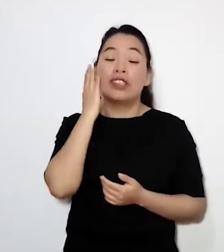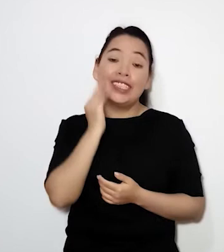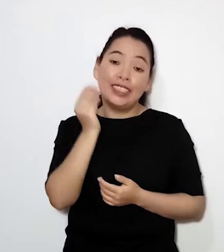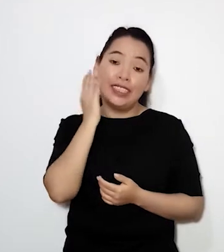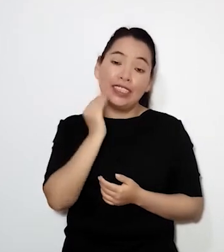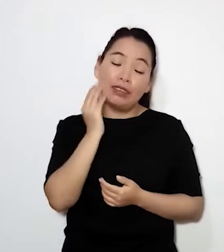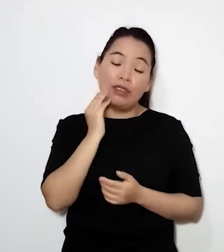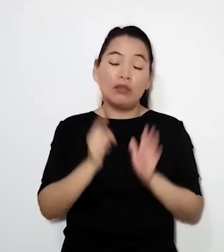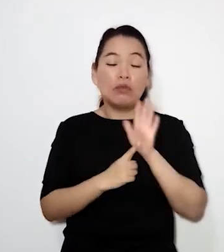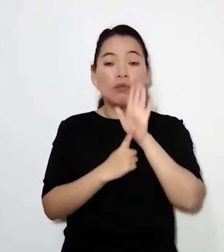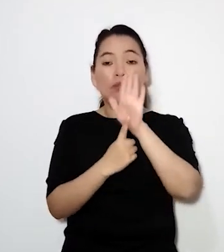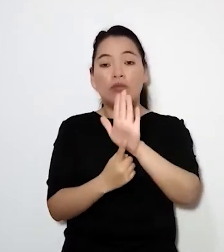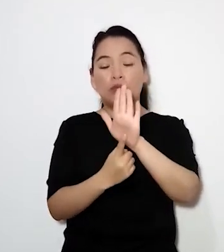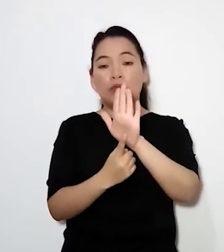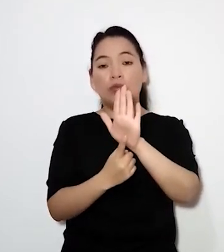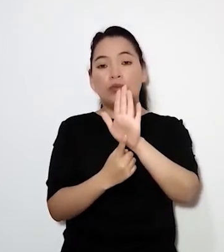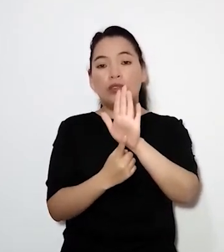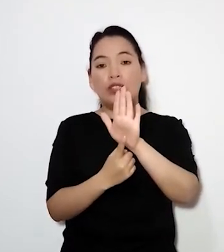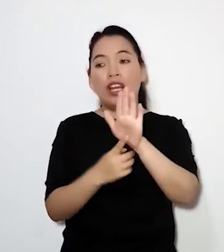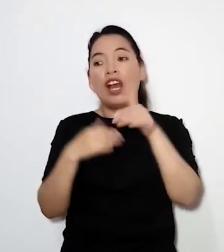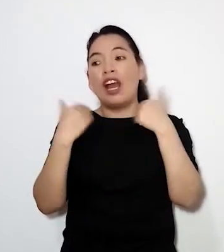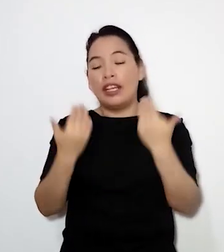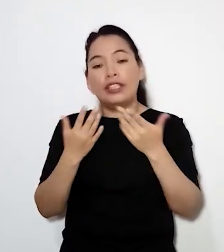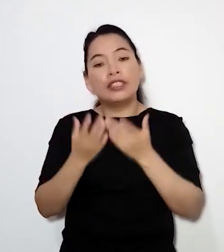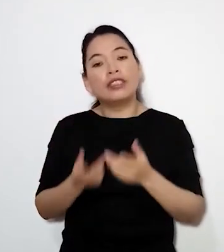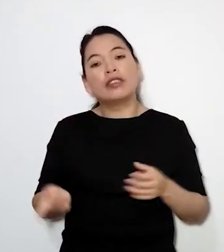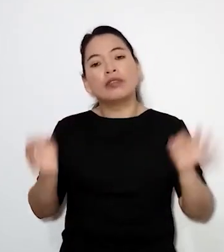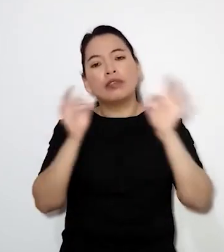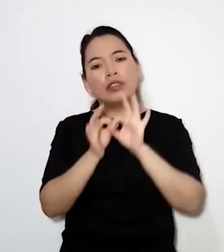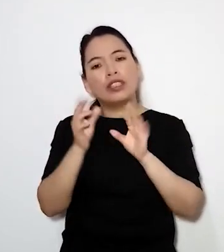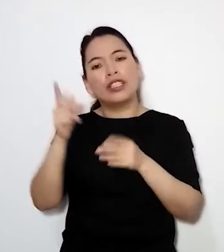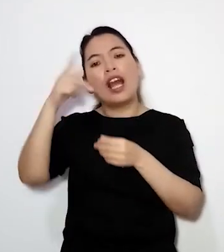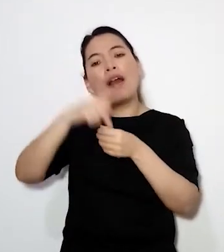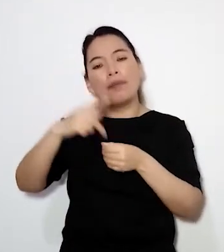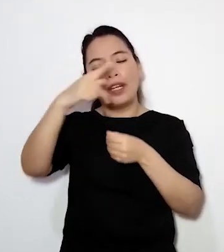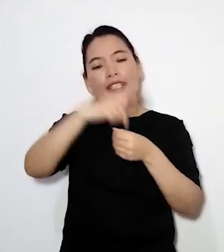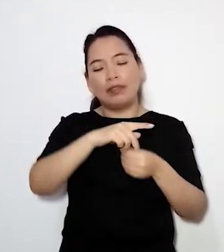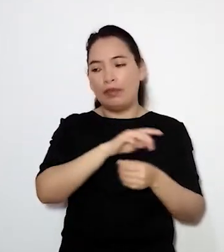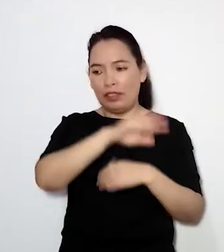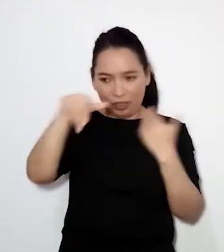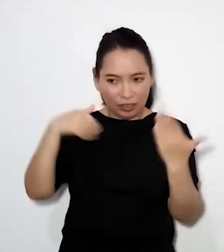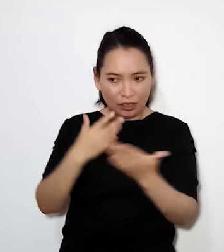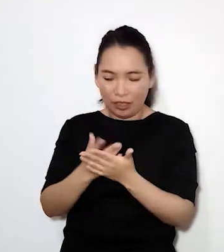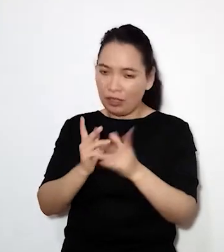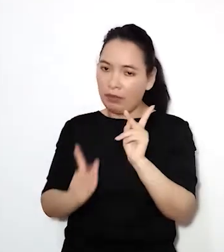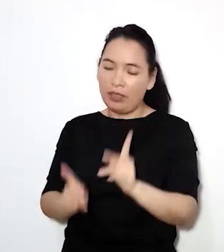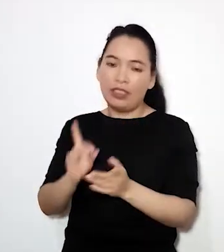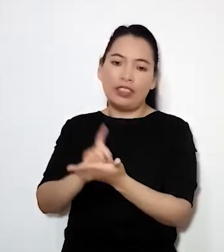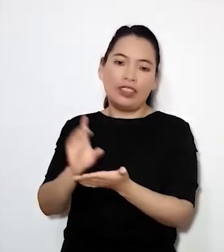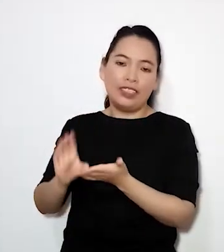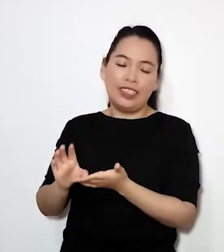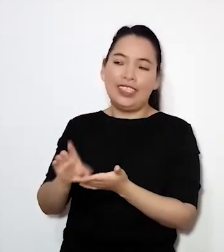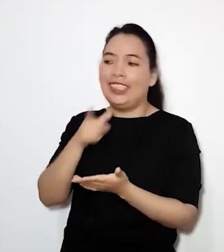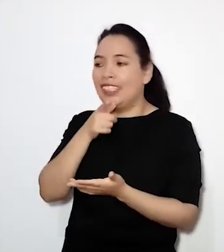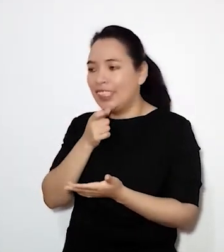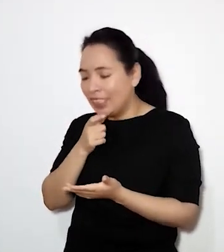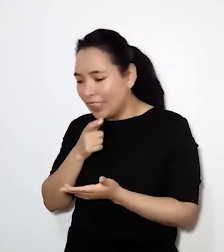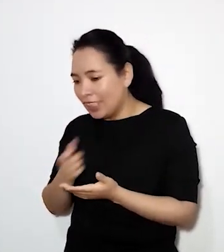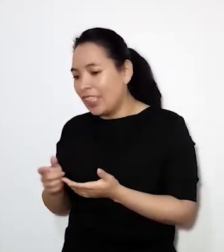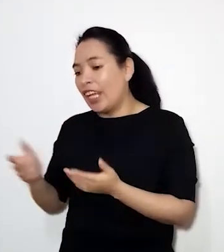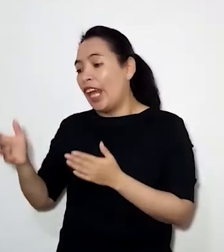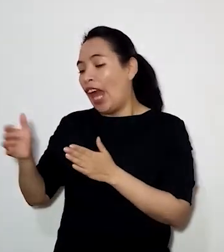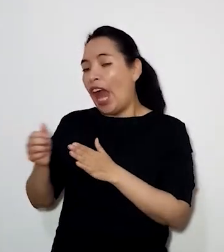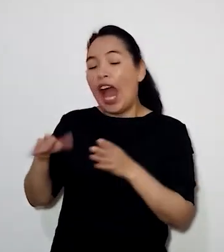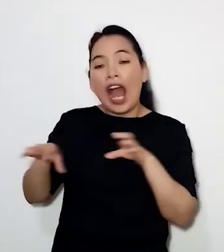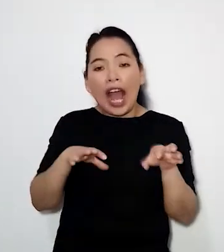justo a través de la participación de las personas, de la población objetivo, a la que se dirigen las políticas, que pueden ser estas